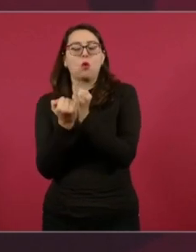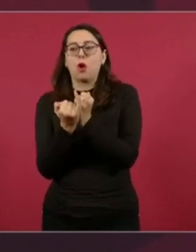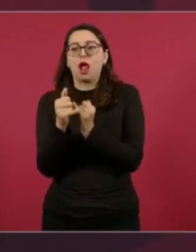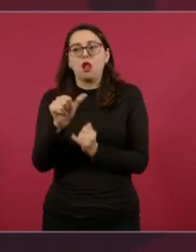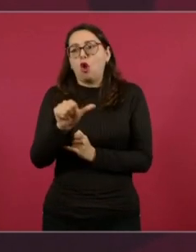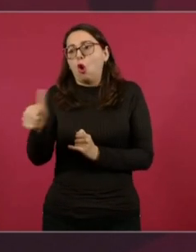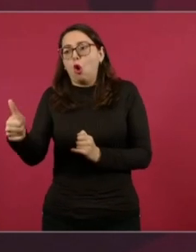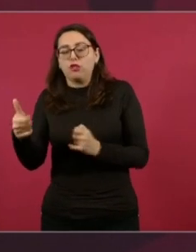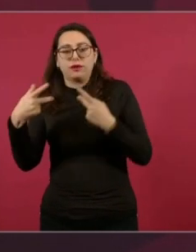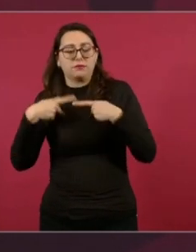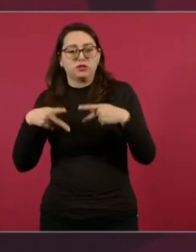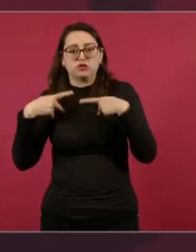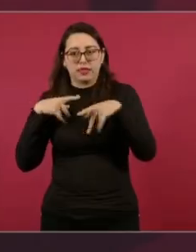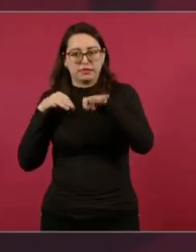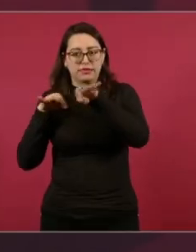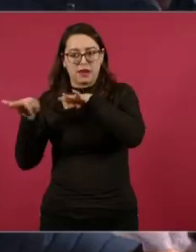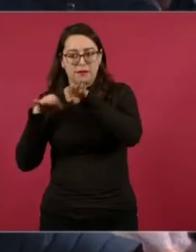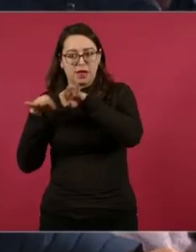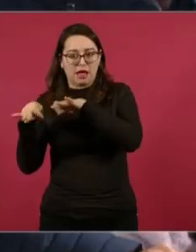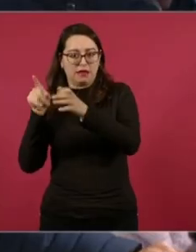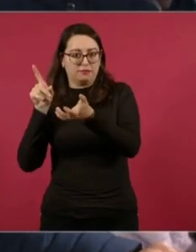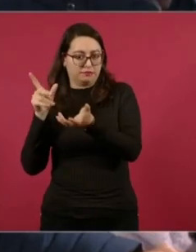en el Seguro Social.